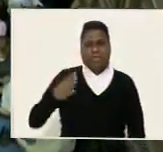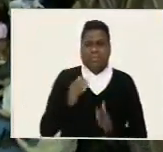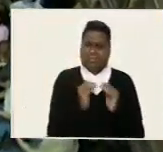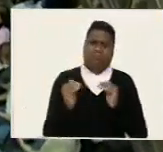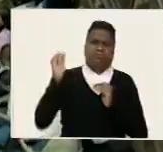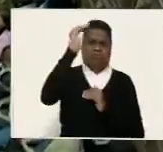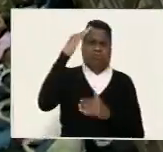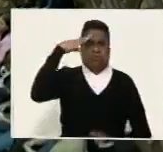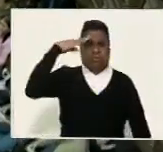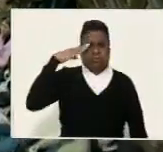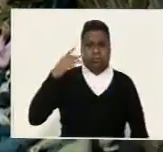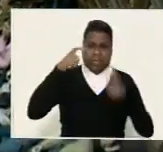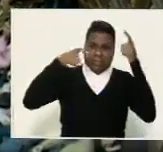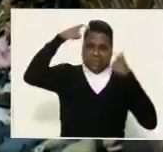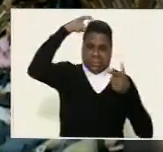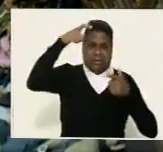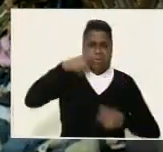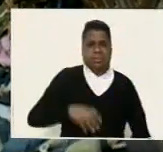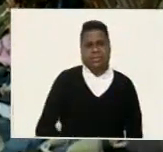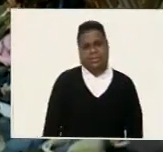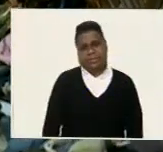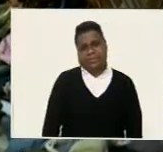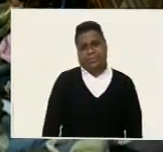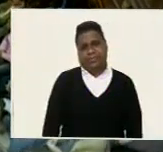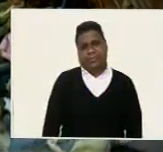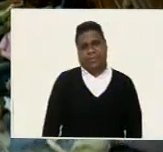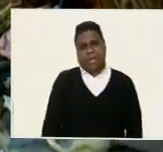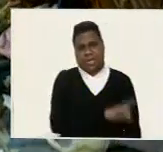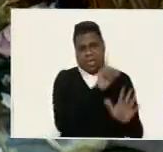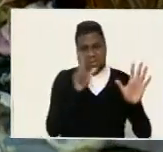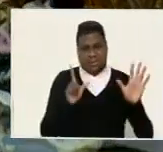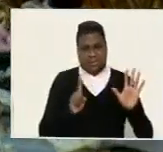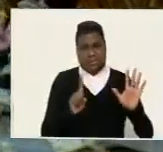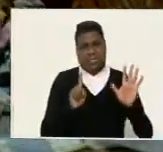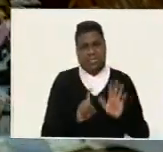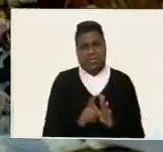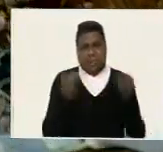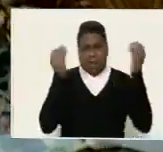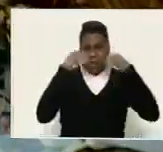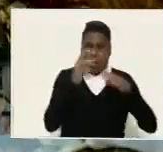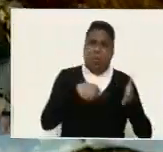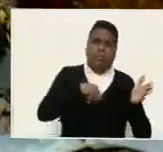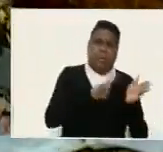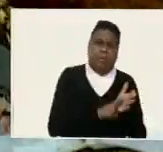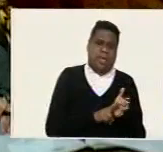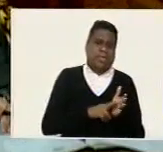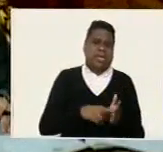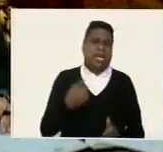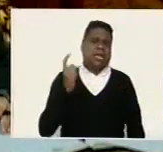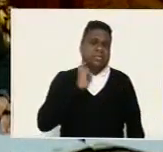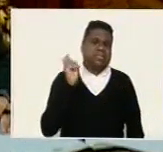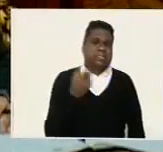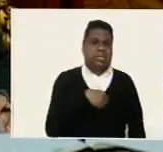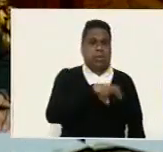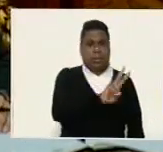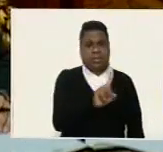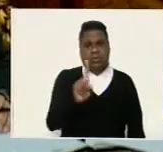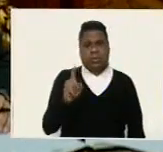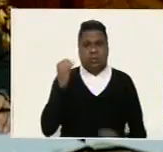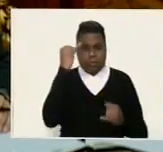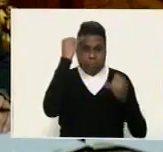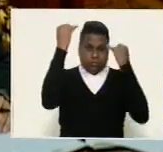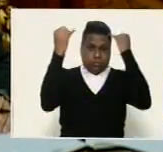Chávez, considerando que el Correo del Orinoco reaparece en pleno siglo XXI por iniciativa